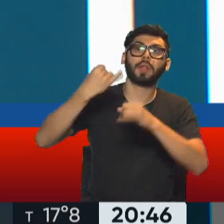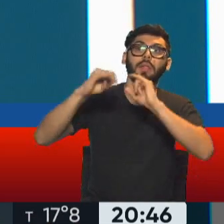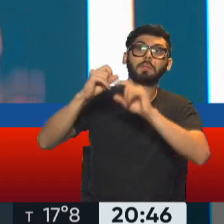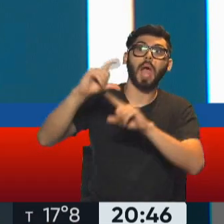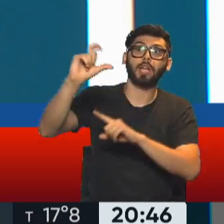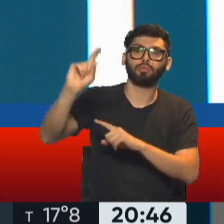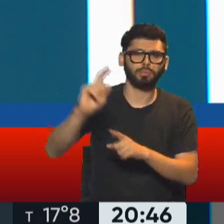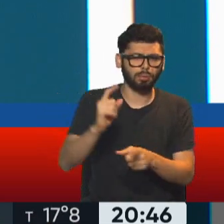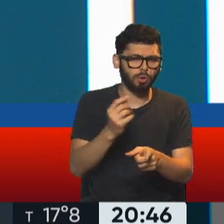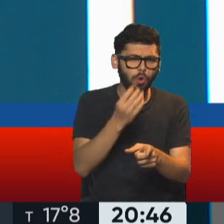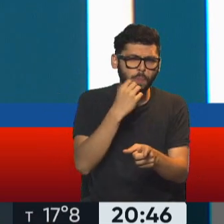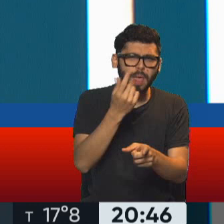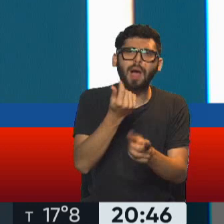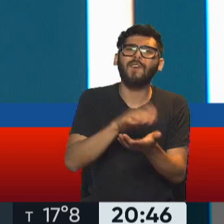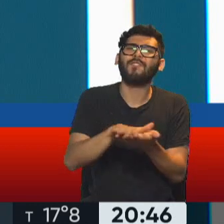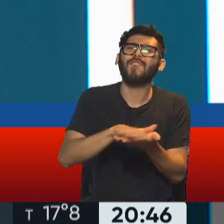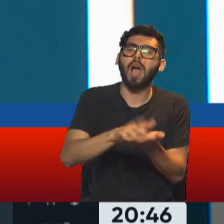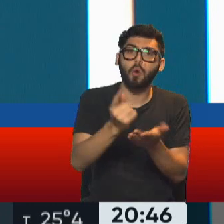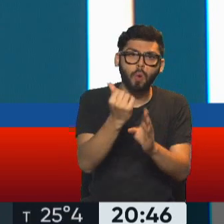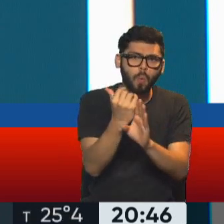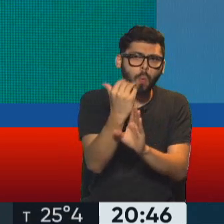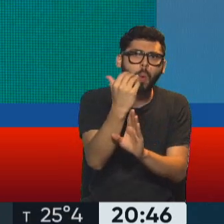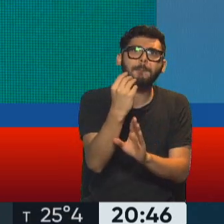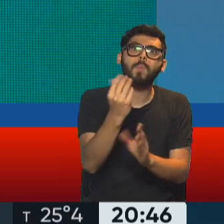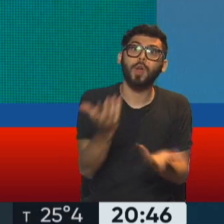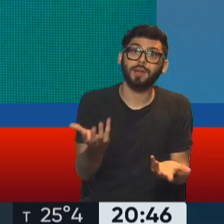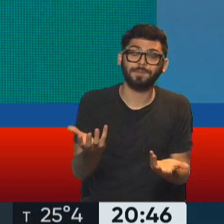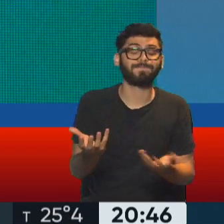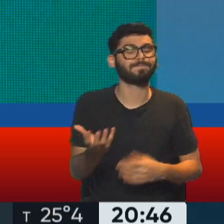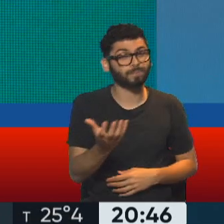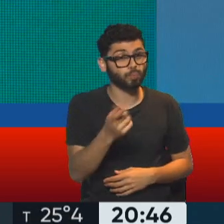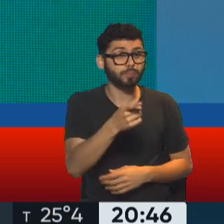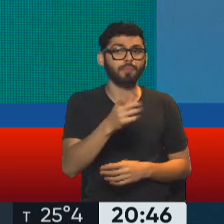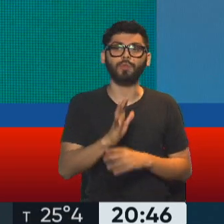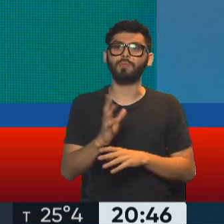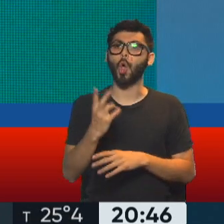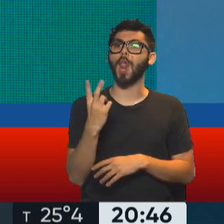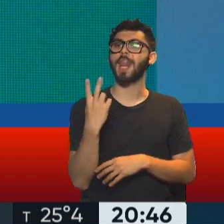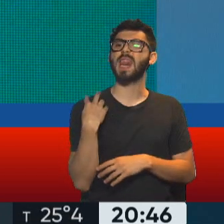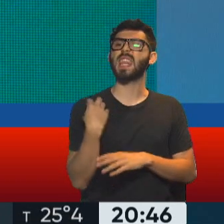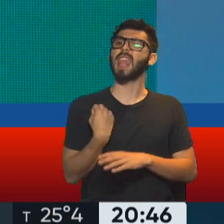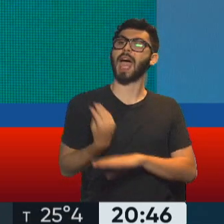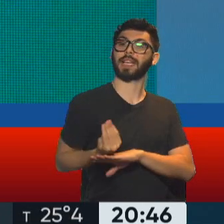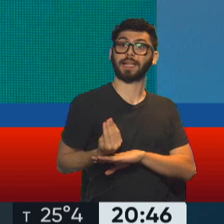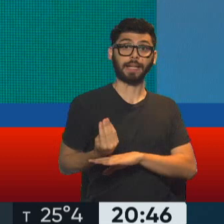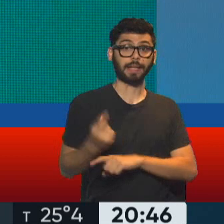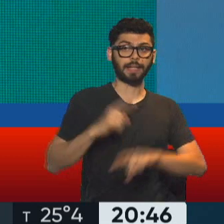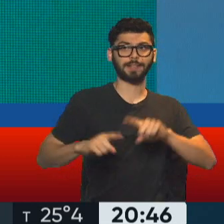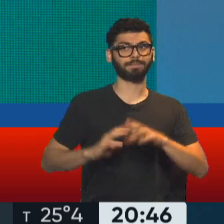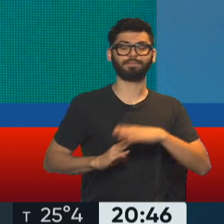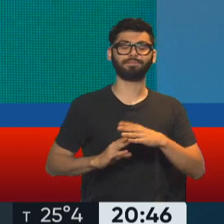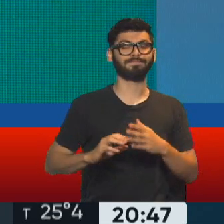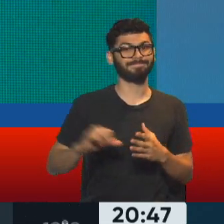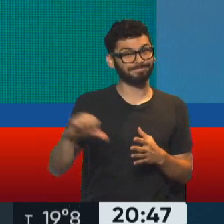de los alimentos básicos? Pero ahí también hay un problema de liderazgo. El peronismo siempre tuvo un liderazgo